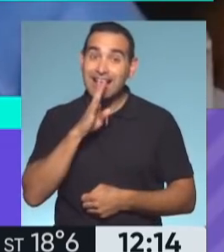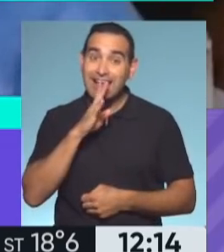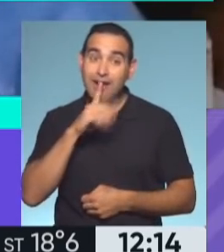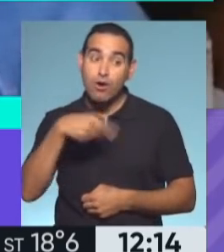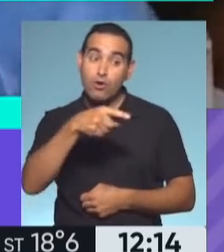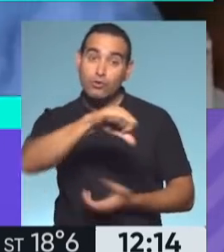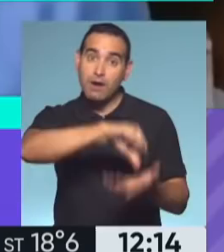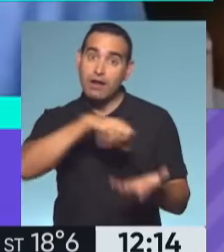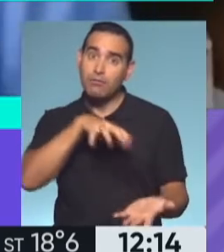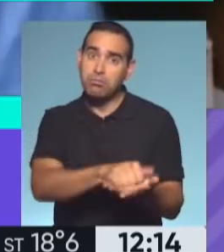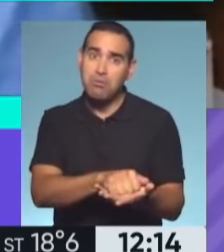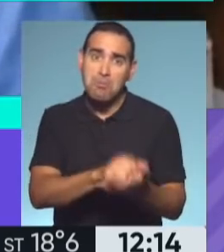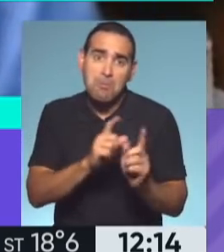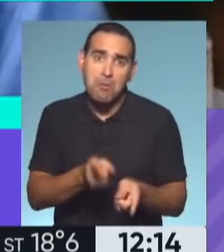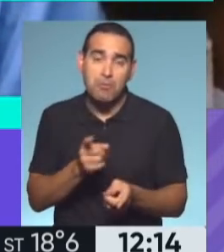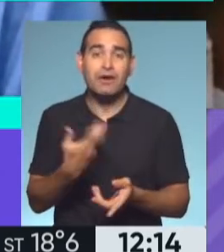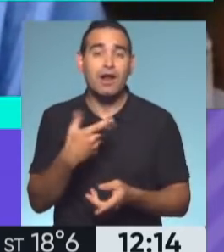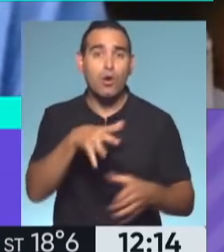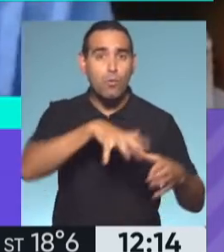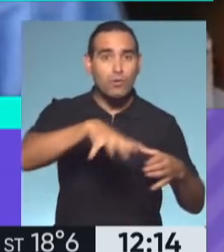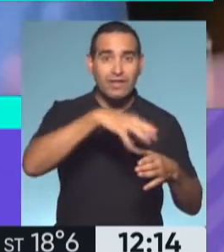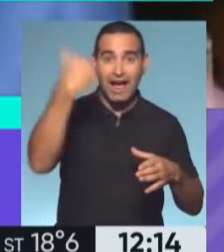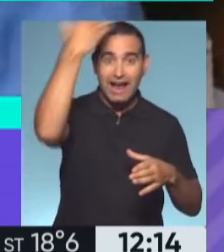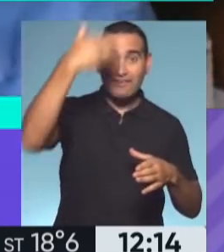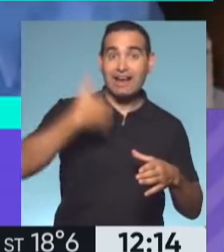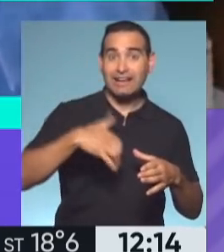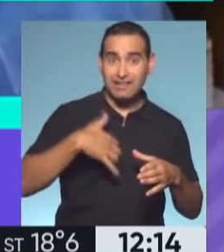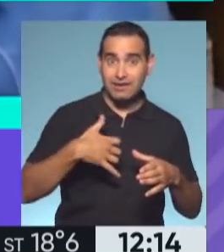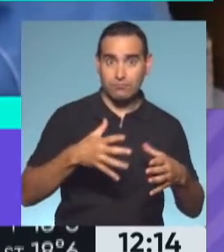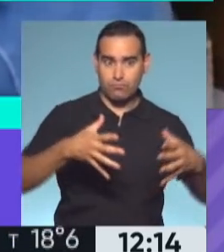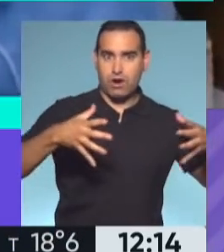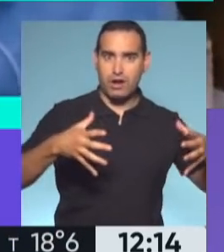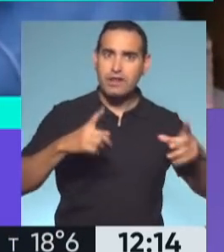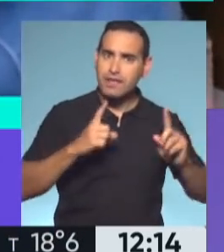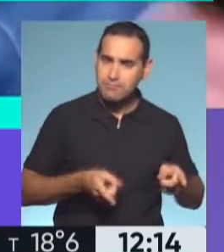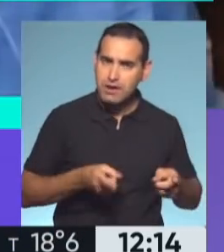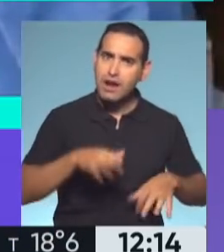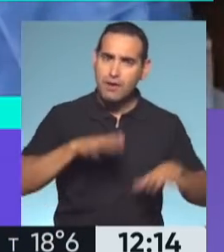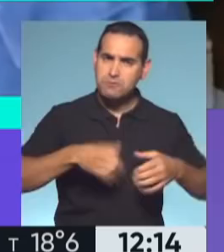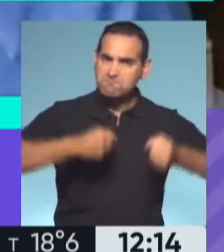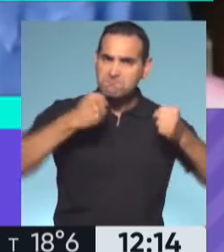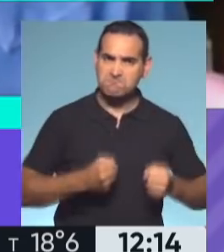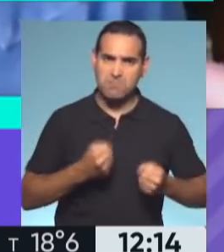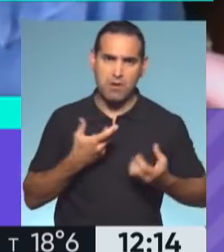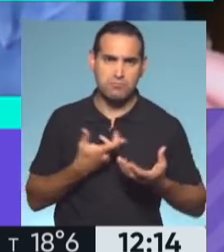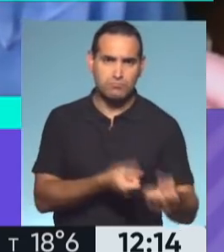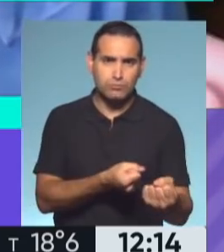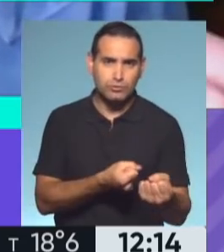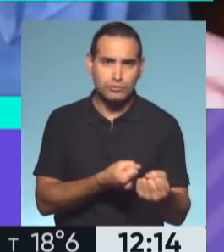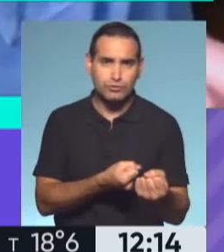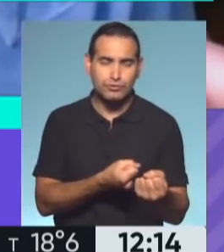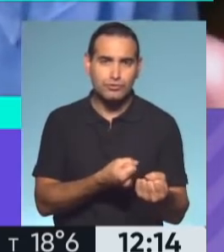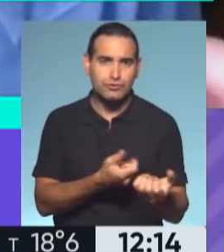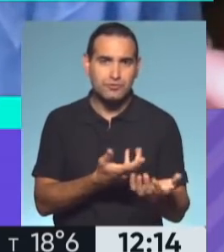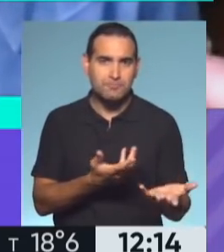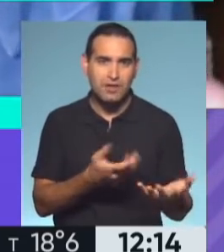a otra nación. Y la comunidad árabe argentina, que también es muy grande, muchas veces también hace un apoyo irrestricto de acciones